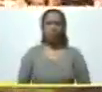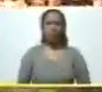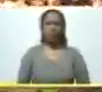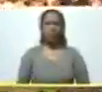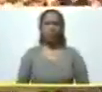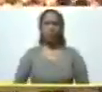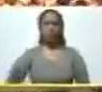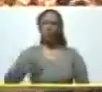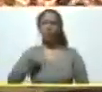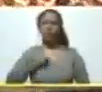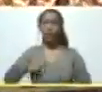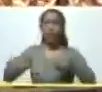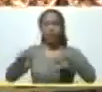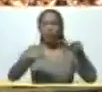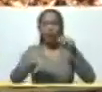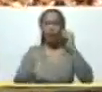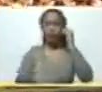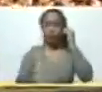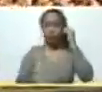Esté donde esté,